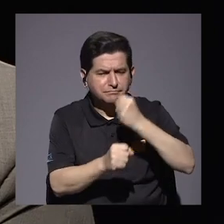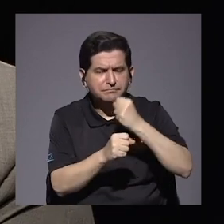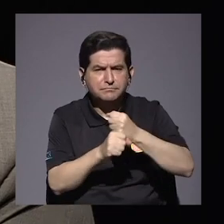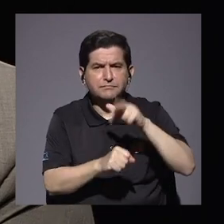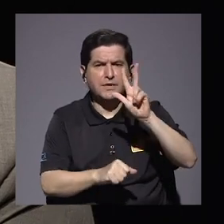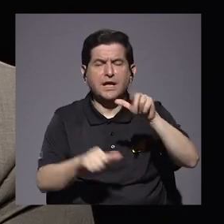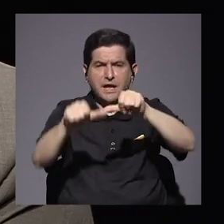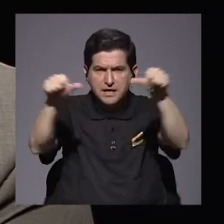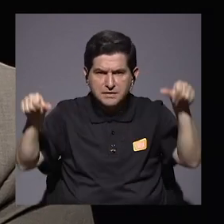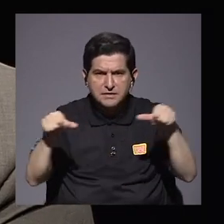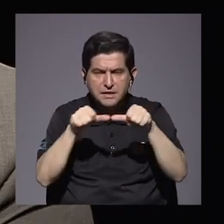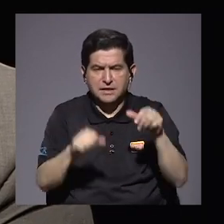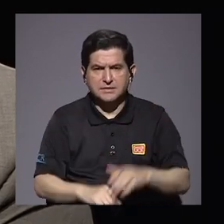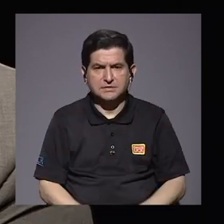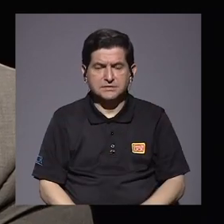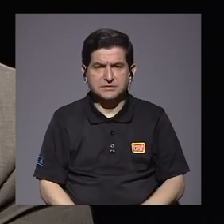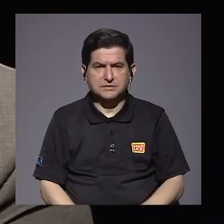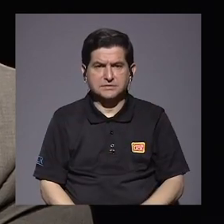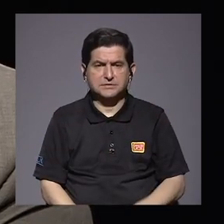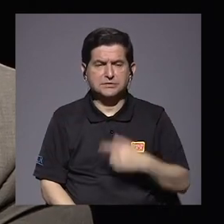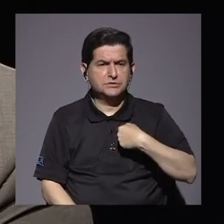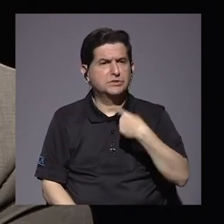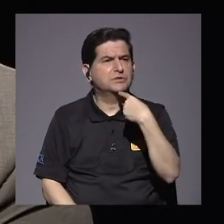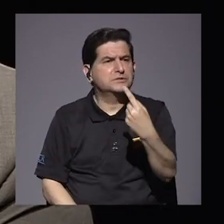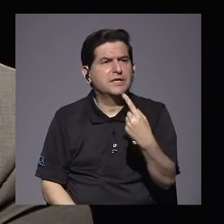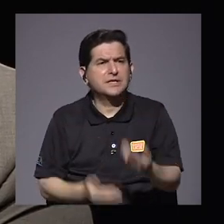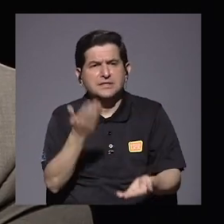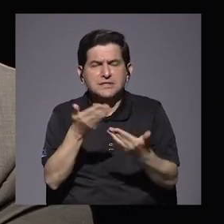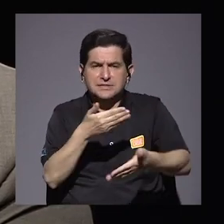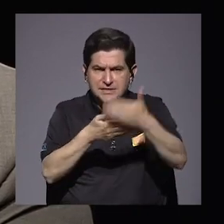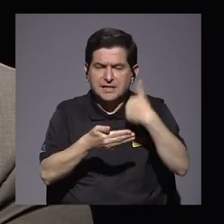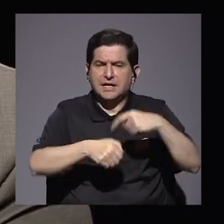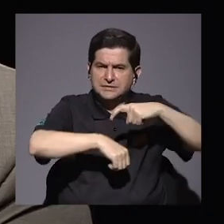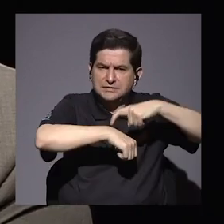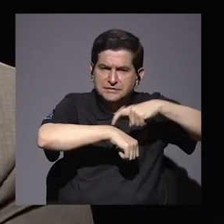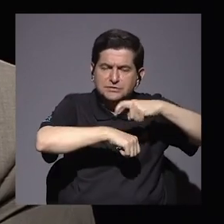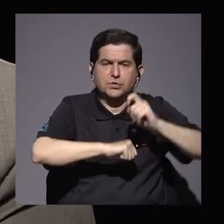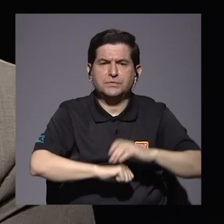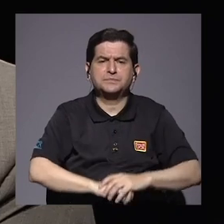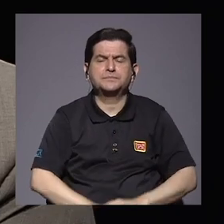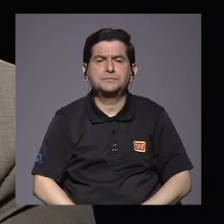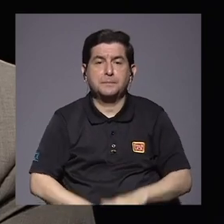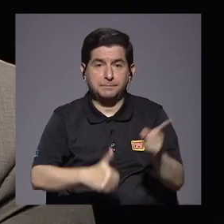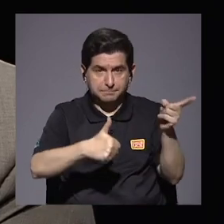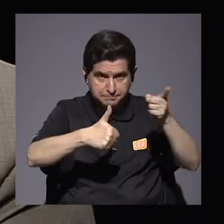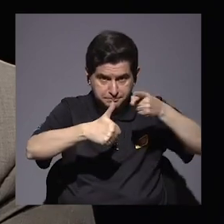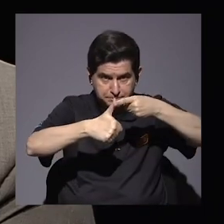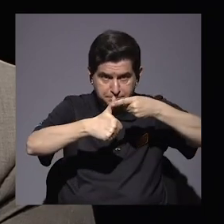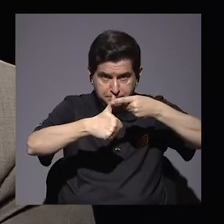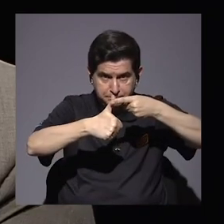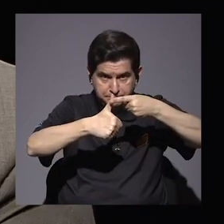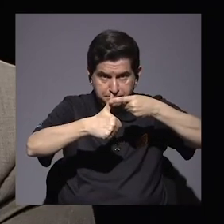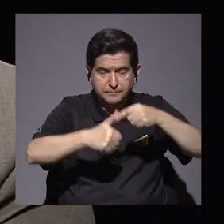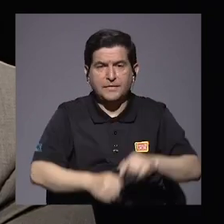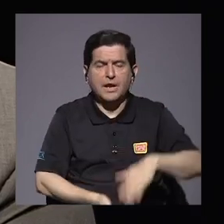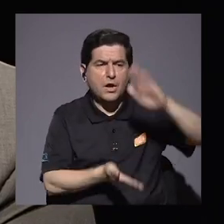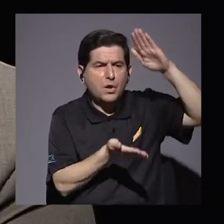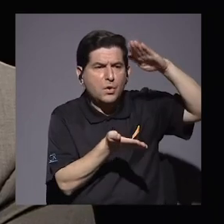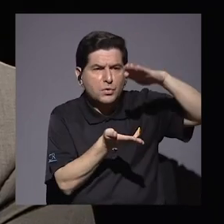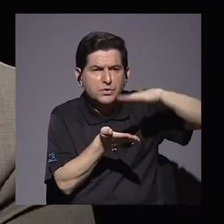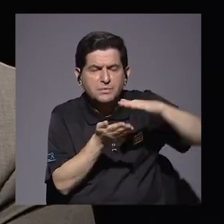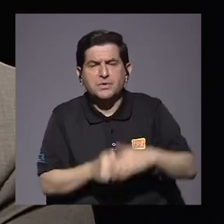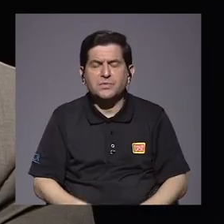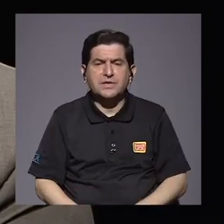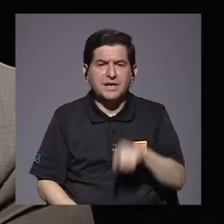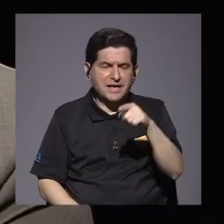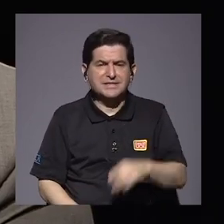trabajando en tres líneas. Esas tres líneas se las esbozaba hace unos segundos. En primer lugar, reduciendo la